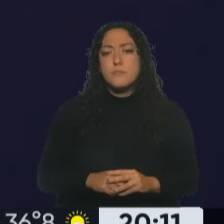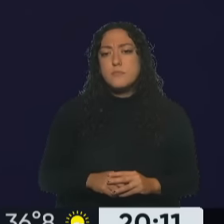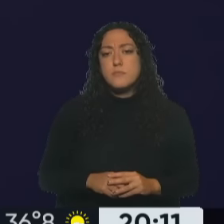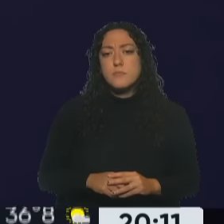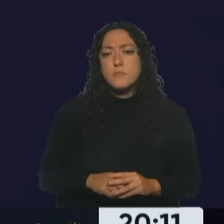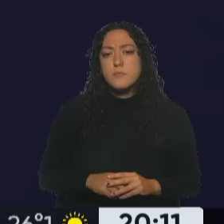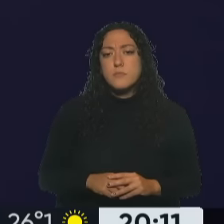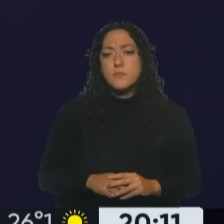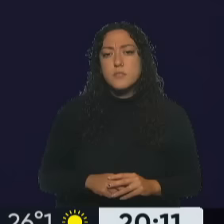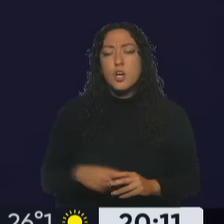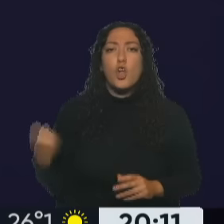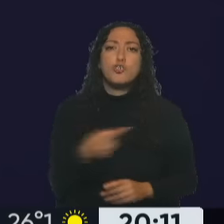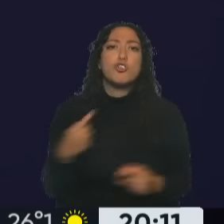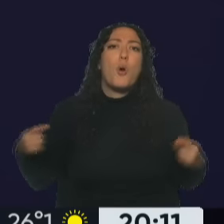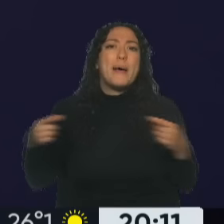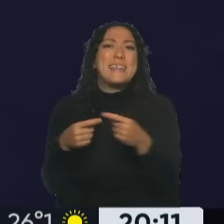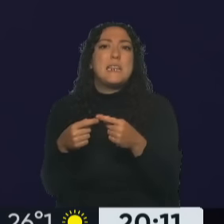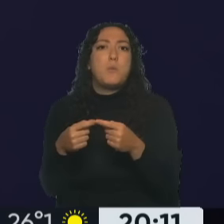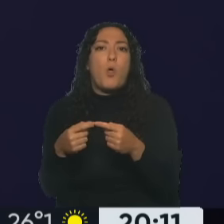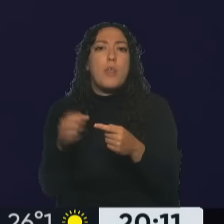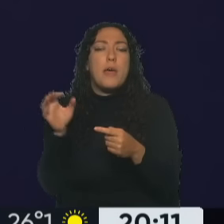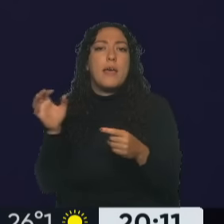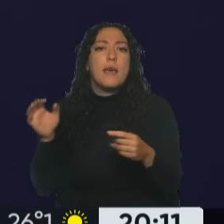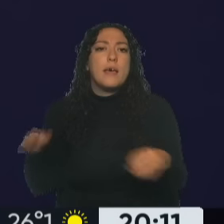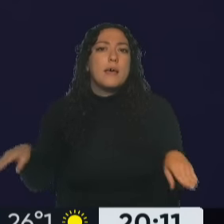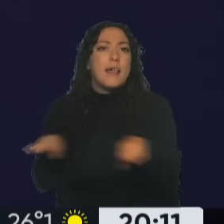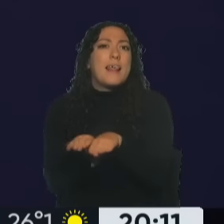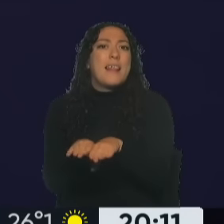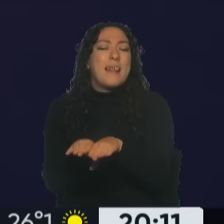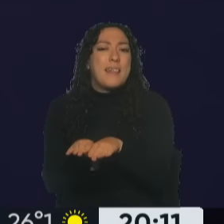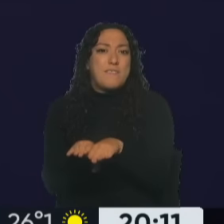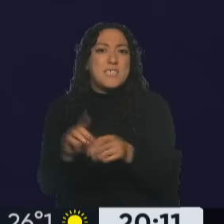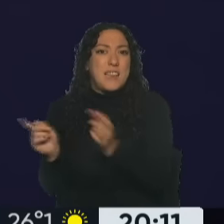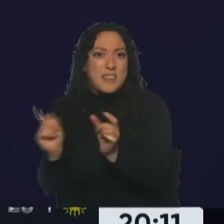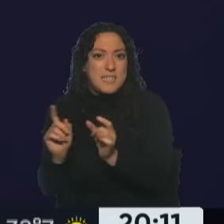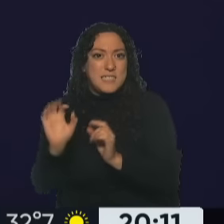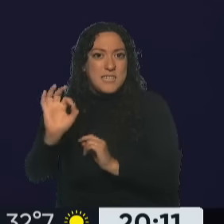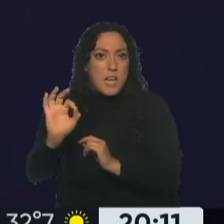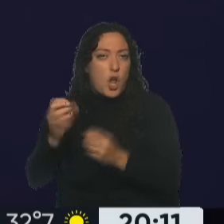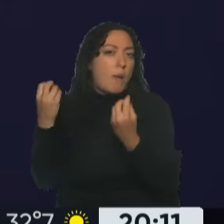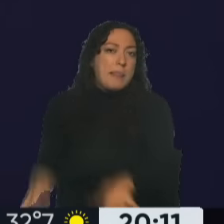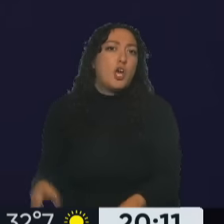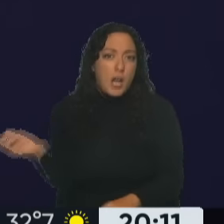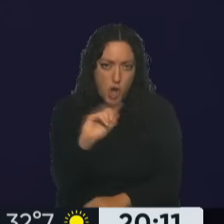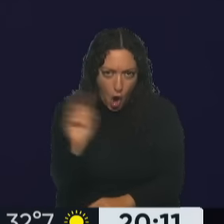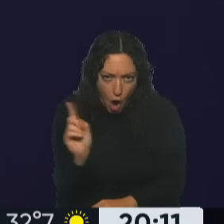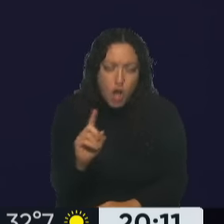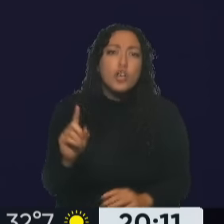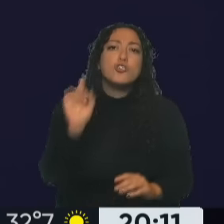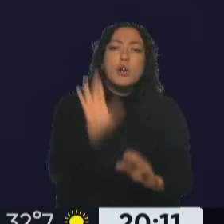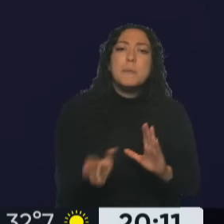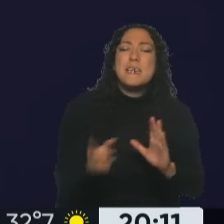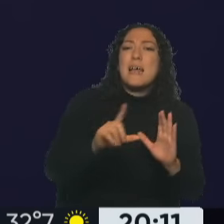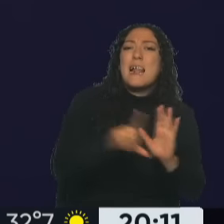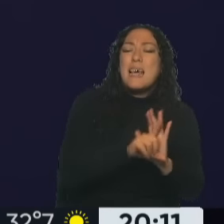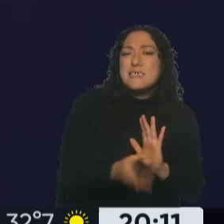va a a dejar de de cumplir la meta de déficit cero y haciendo esto lo que vamos a lograr